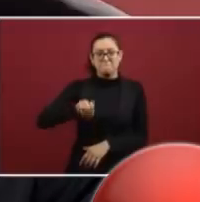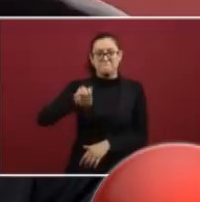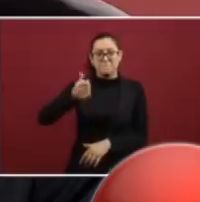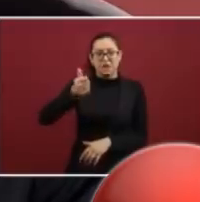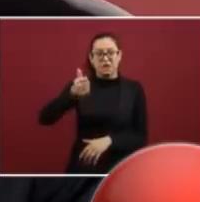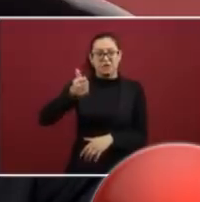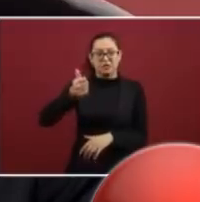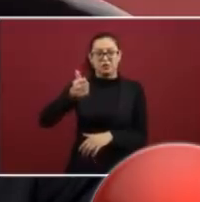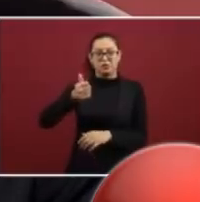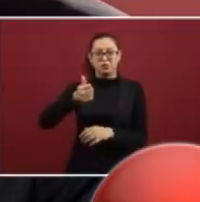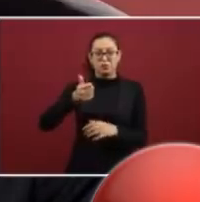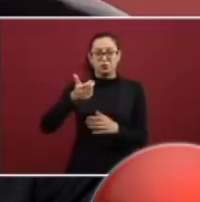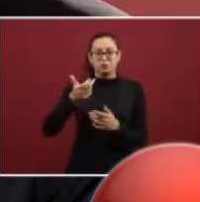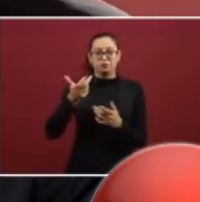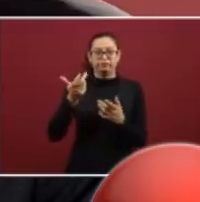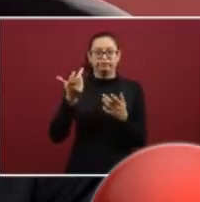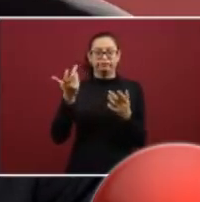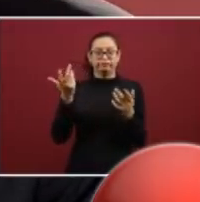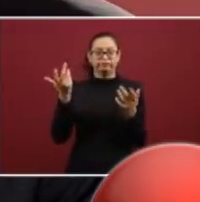Se